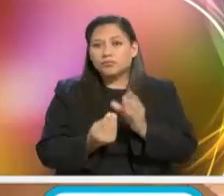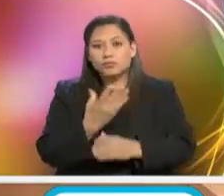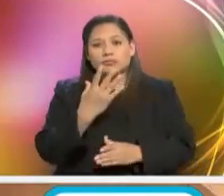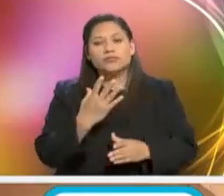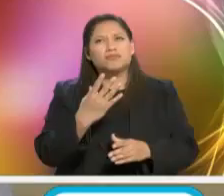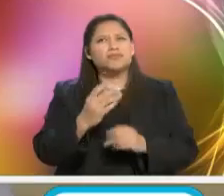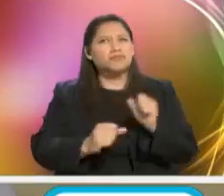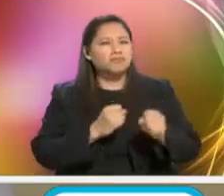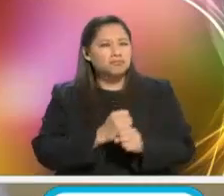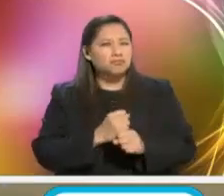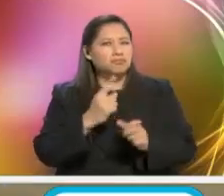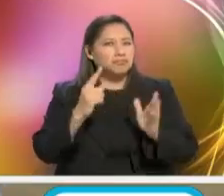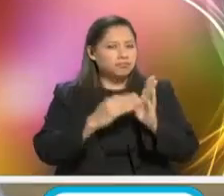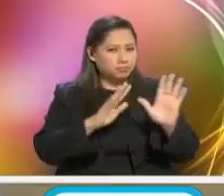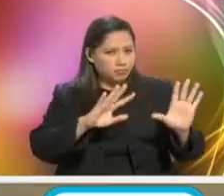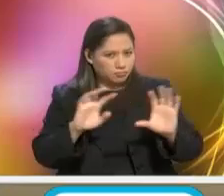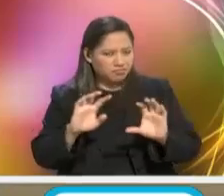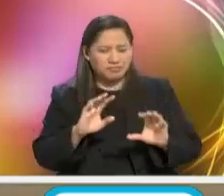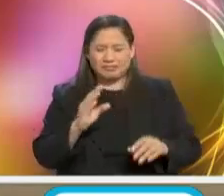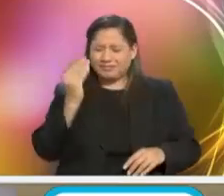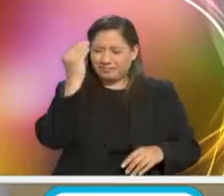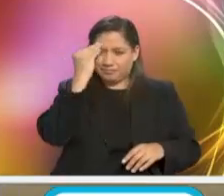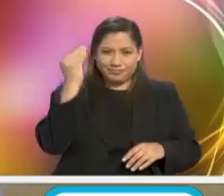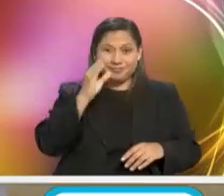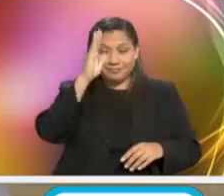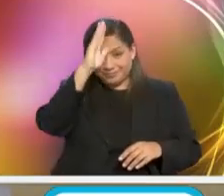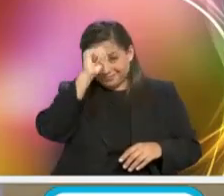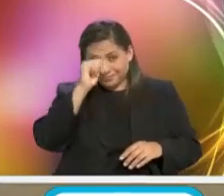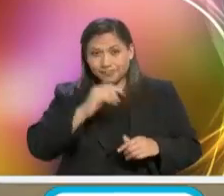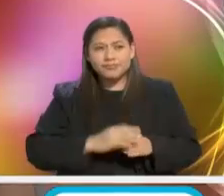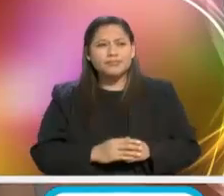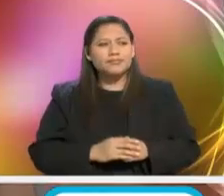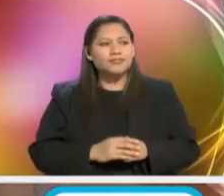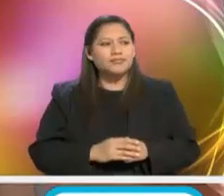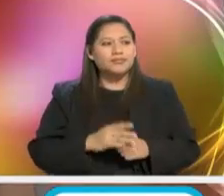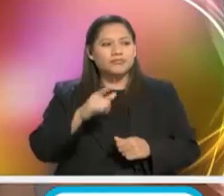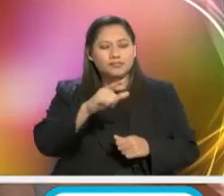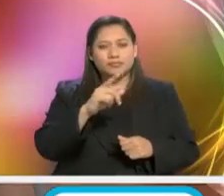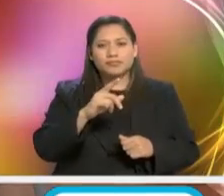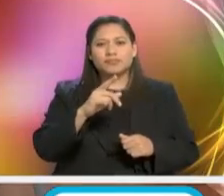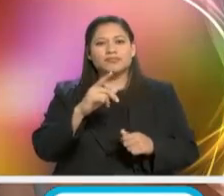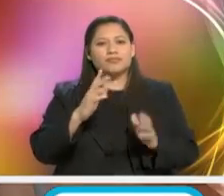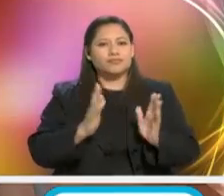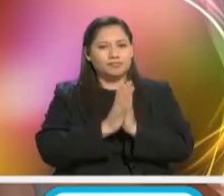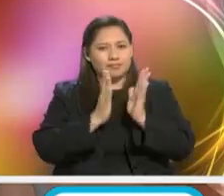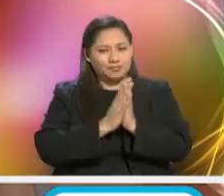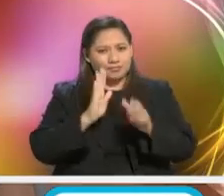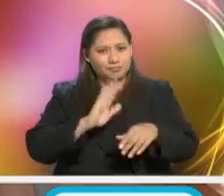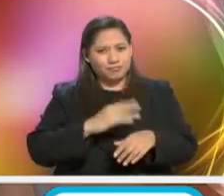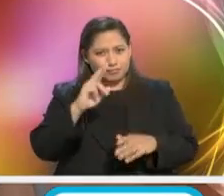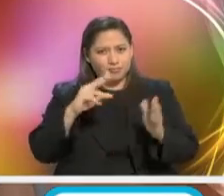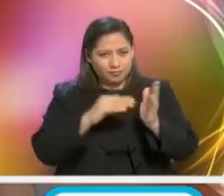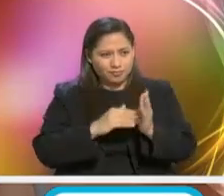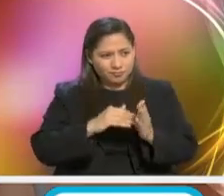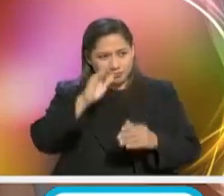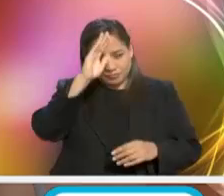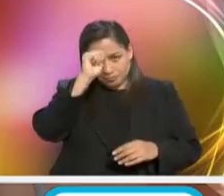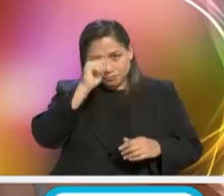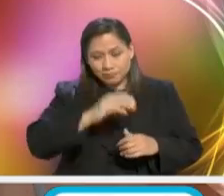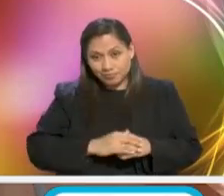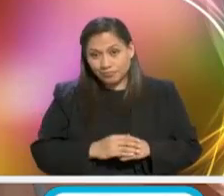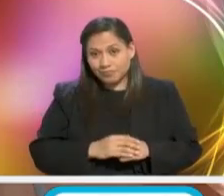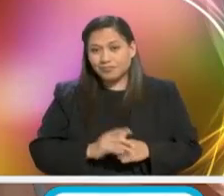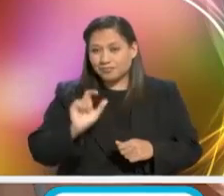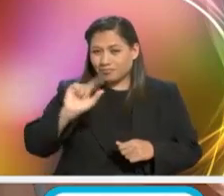siglo, el 1900, ¿no? ¡Ah, terrible! ¿Se acuerdan del estupor por los 2000, ¿no? Sí. ¿No? ¿Qué creí? Bueno, el más o- Y2K,